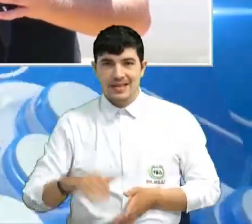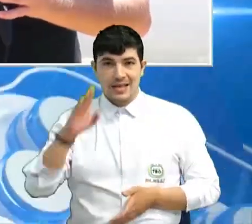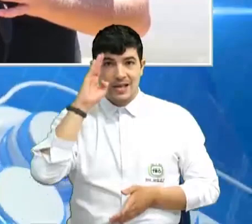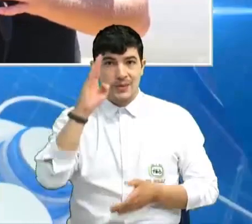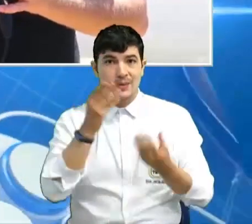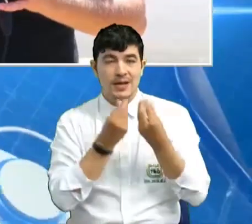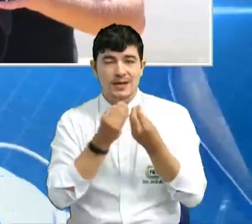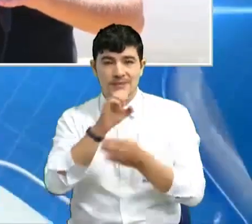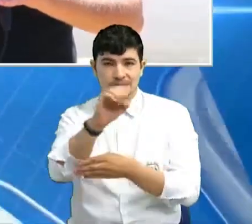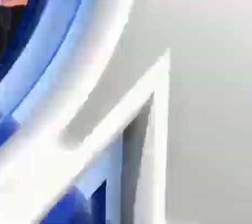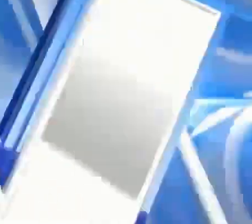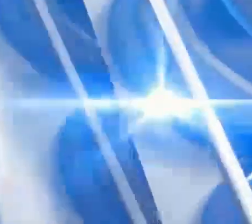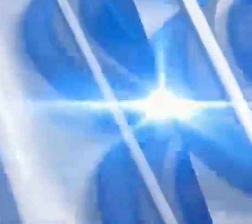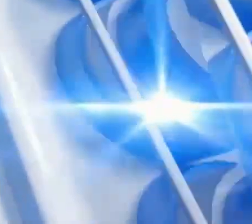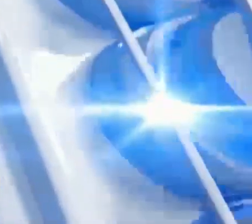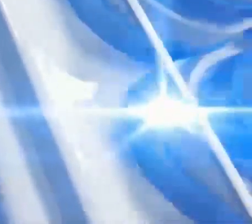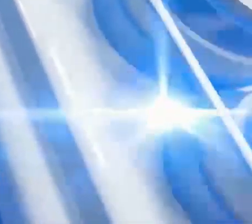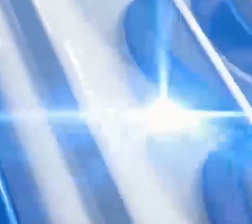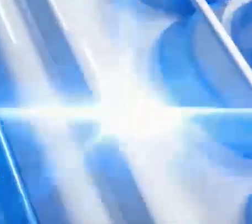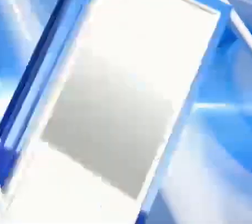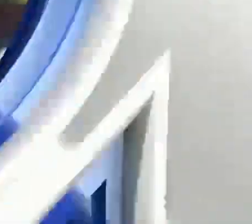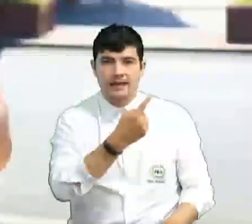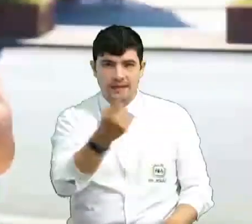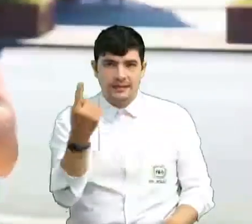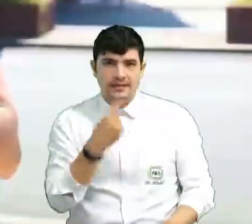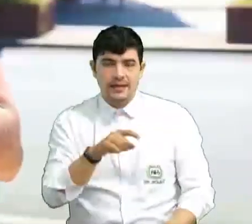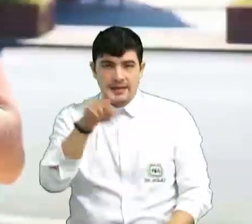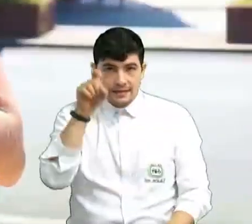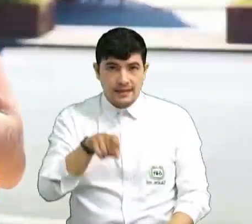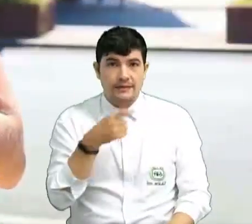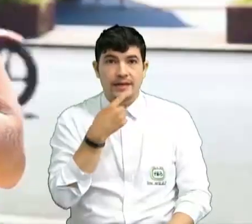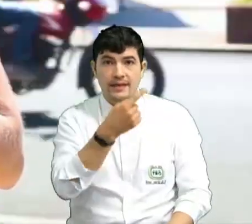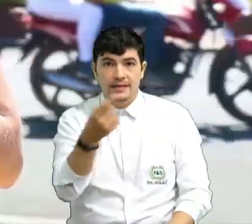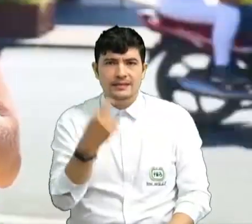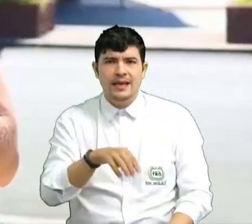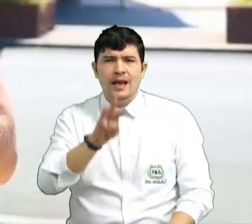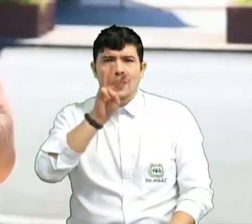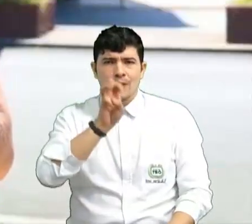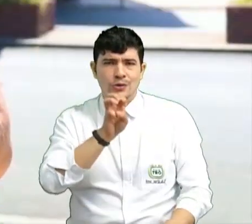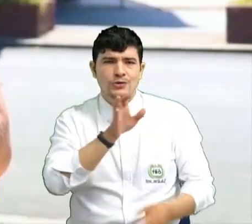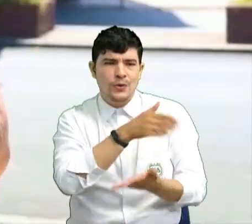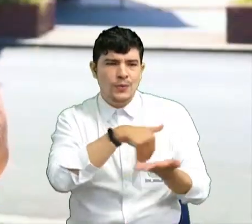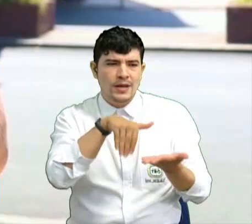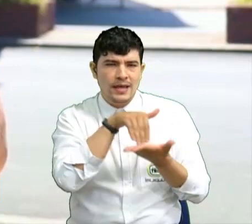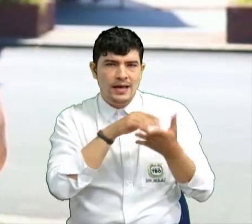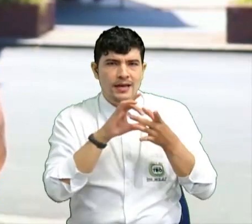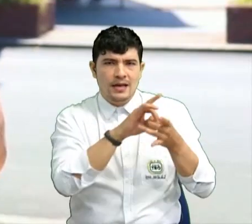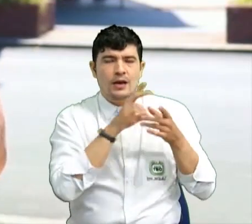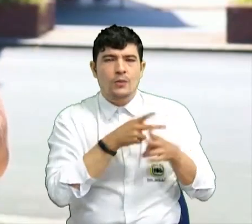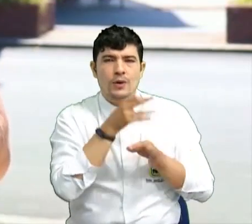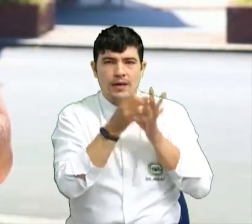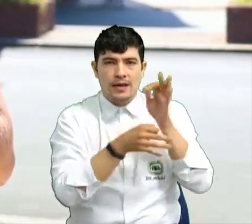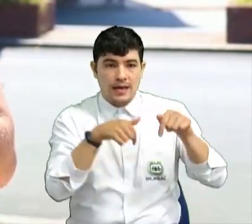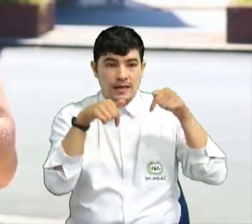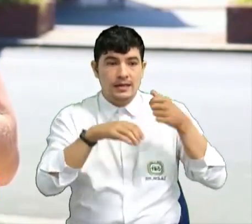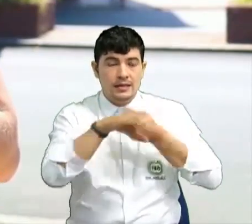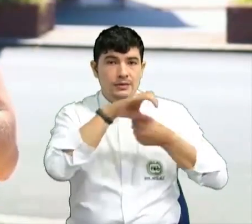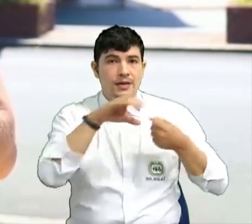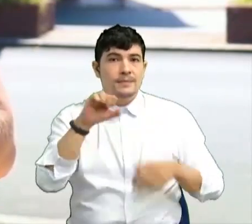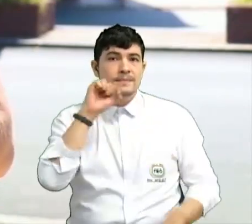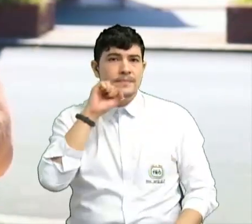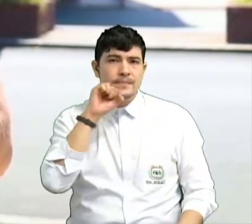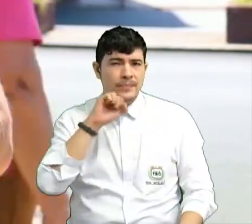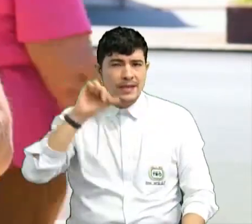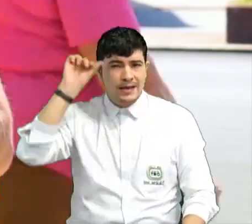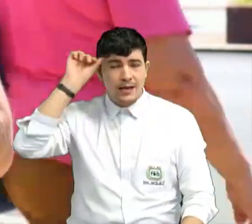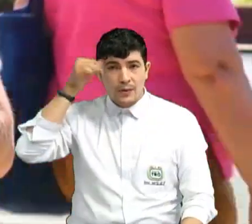Compañeros del estudio, pues tenemos que decir que son 8 las unidades de cuidados intensivos que han logrado llegar a esta clínica aquí en nuestra ciudad de Barranca Bermeja, porque recordemos que